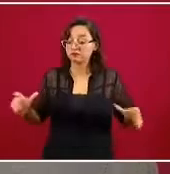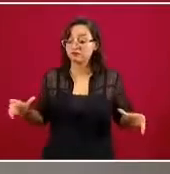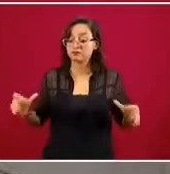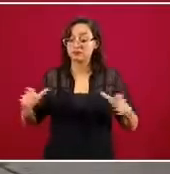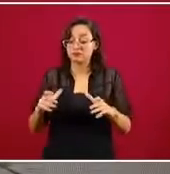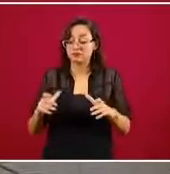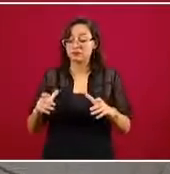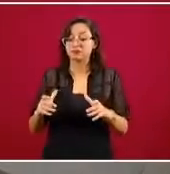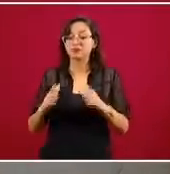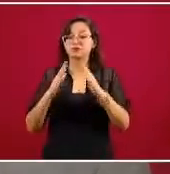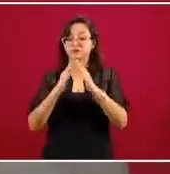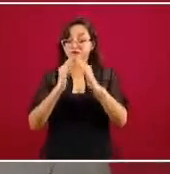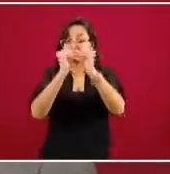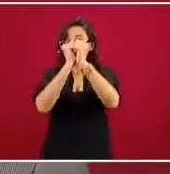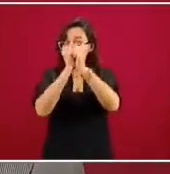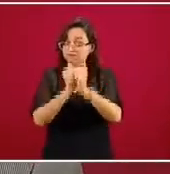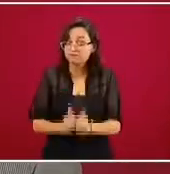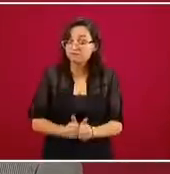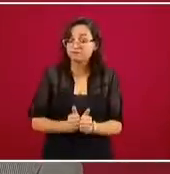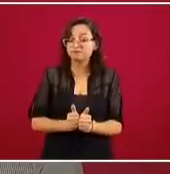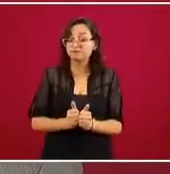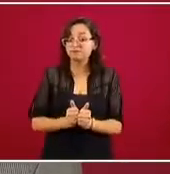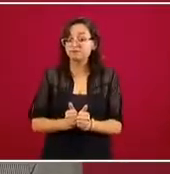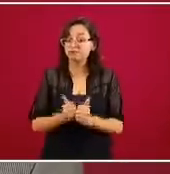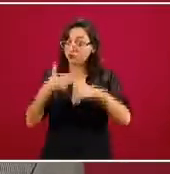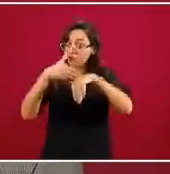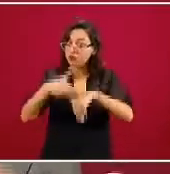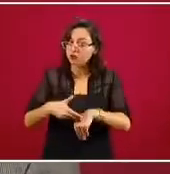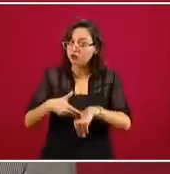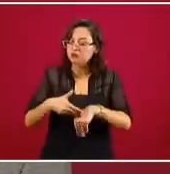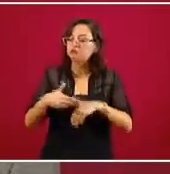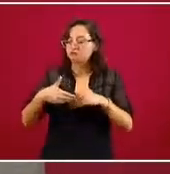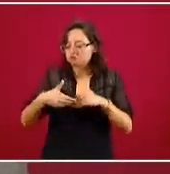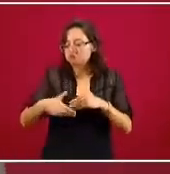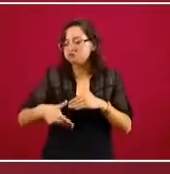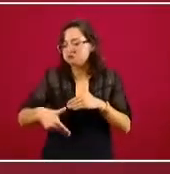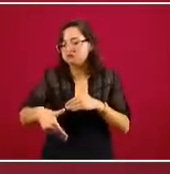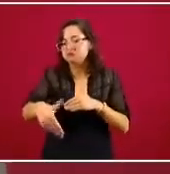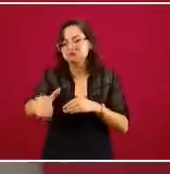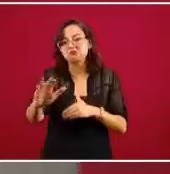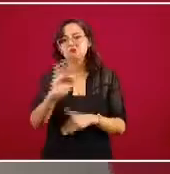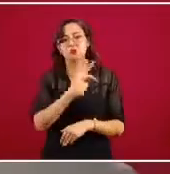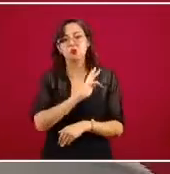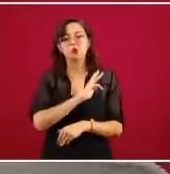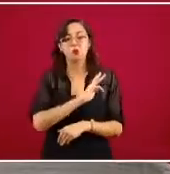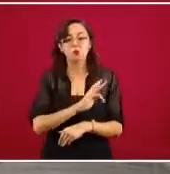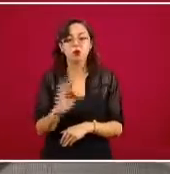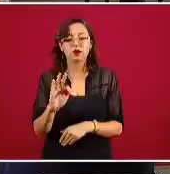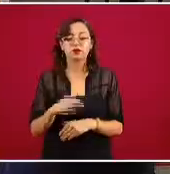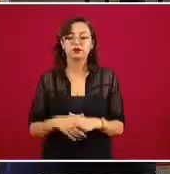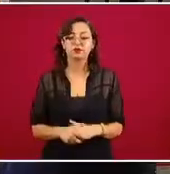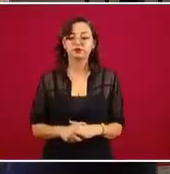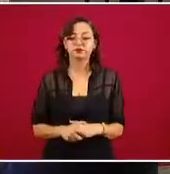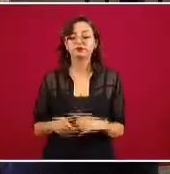que implican quédate en casa. Ahora, los grupos científicos hicieron las